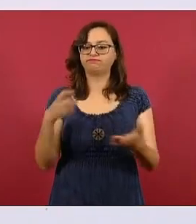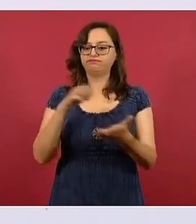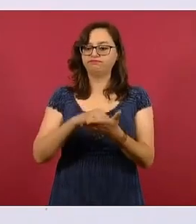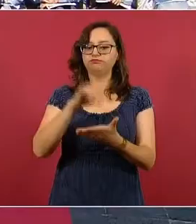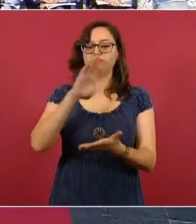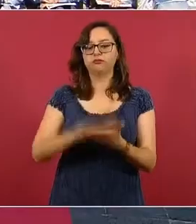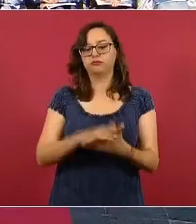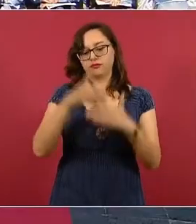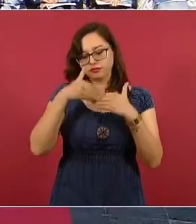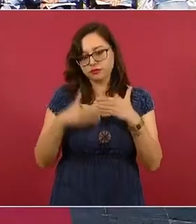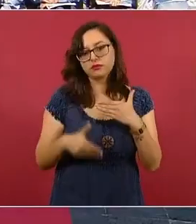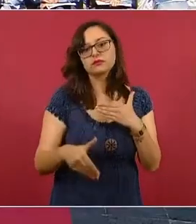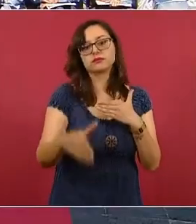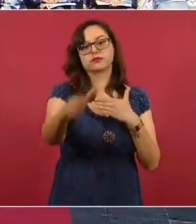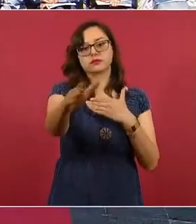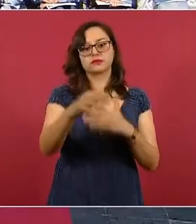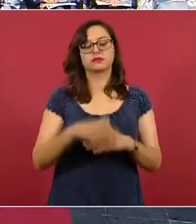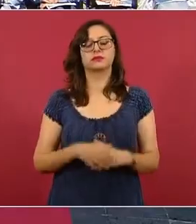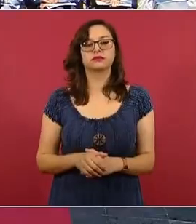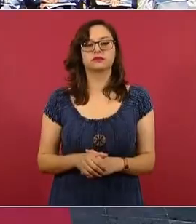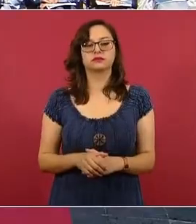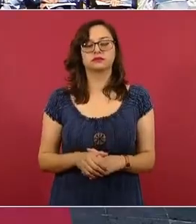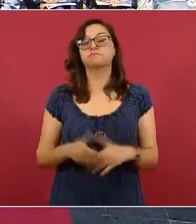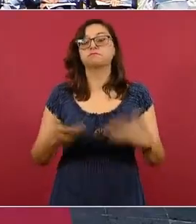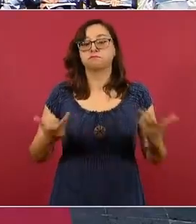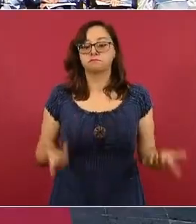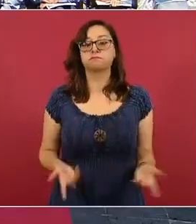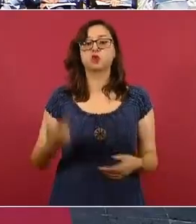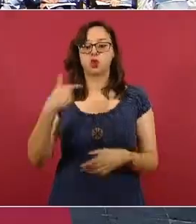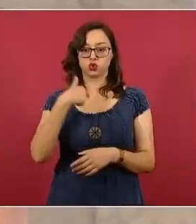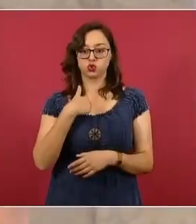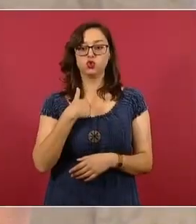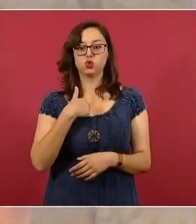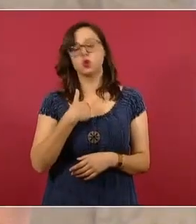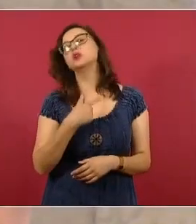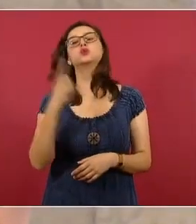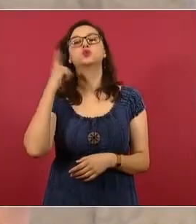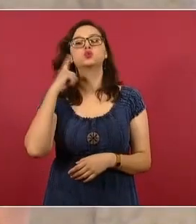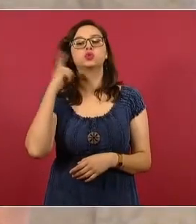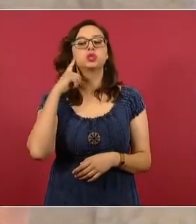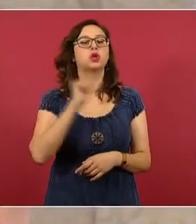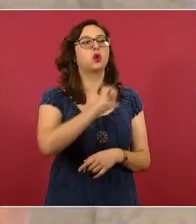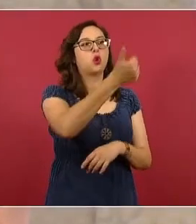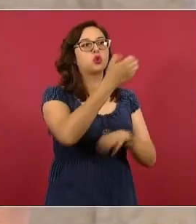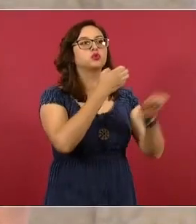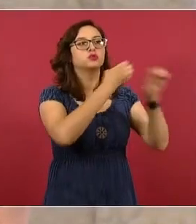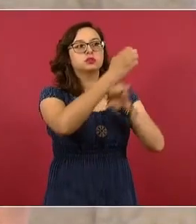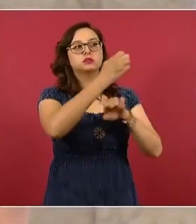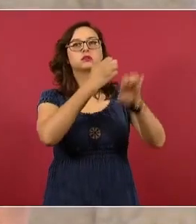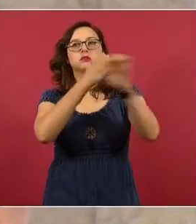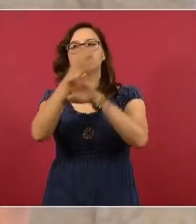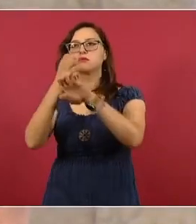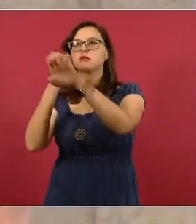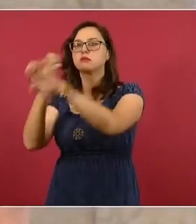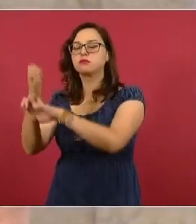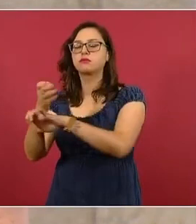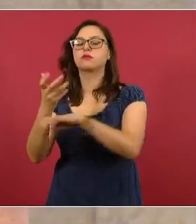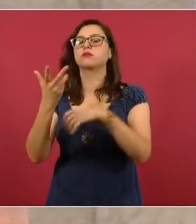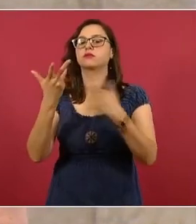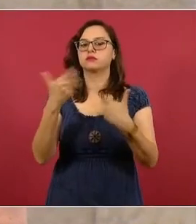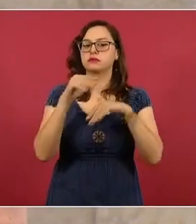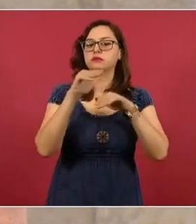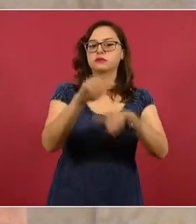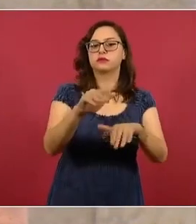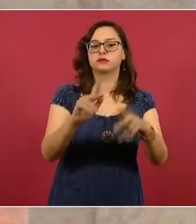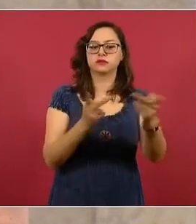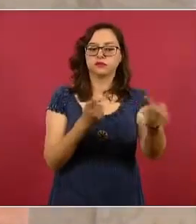mexicano. He estado escuchando los eventos que ha tenido presidente en los distintos estados de la República acerca de